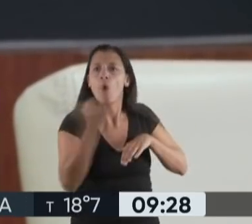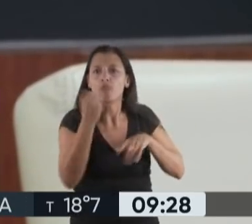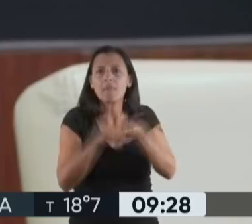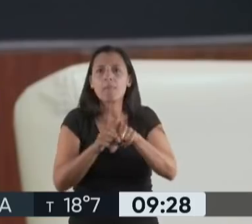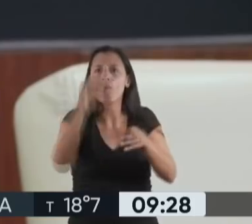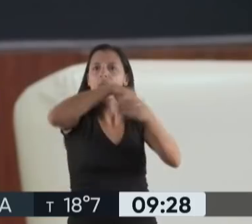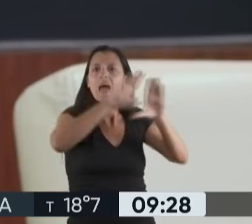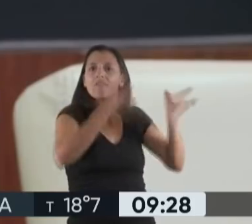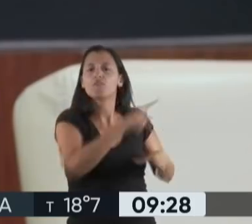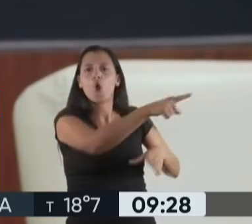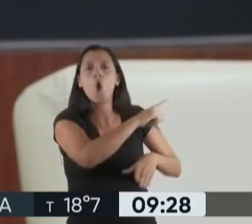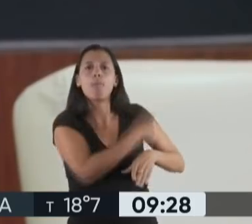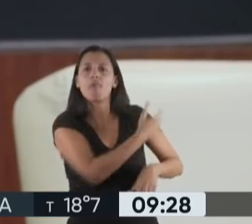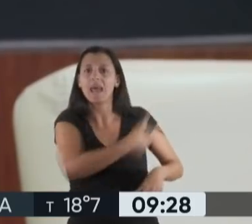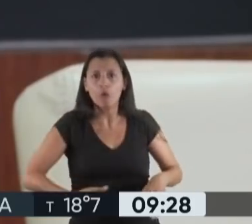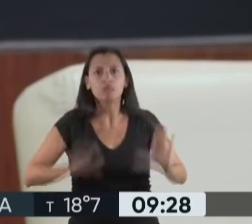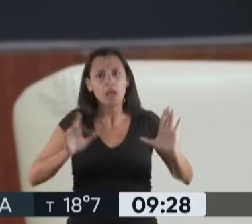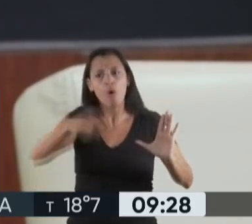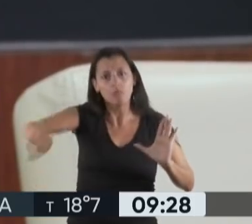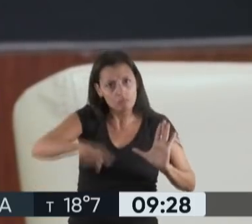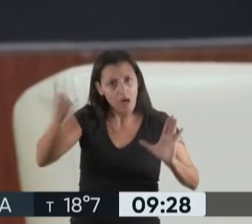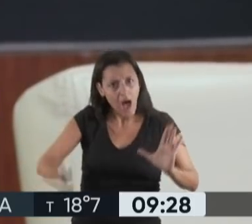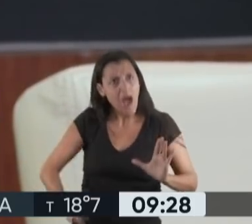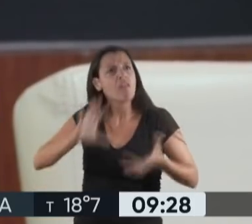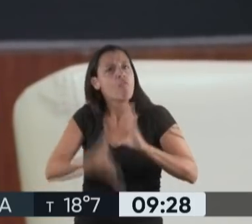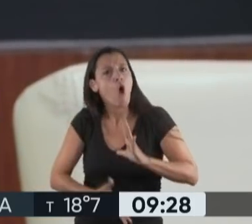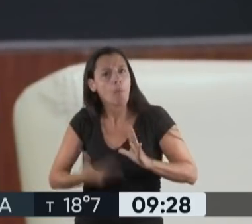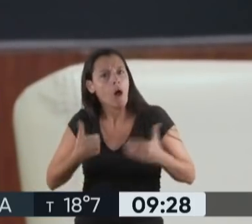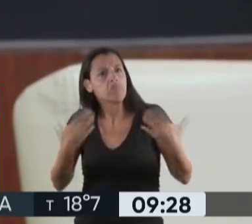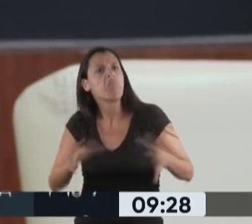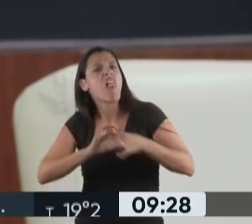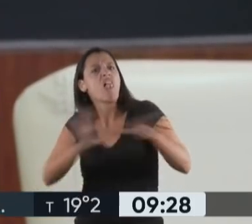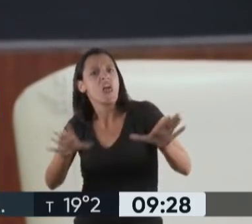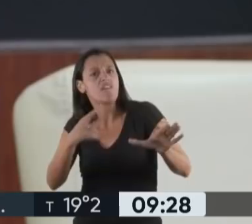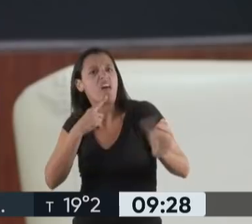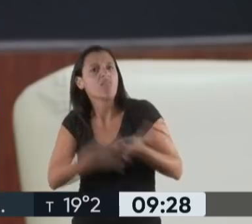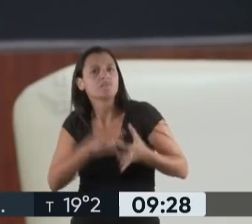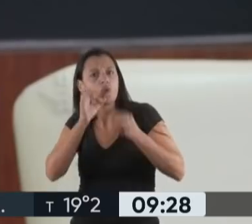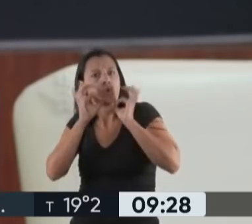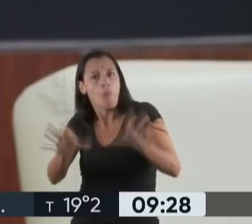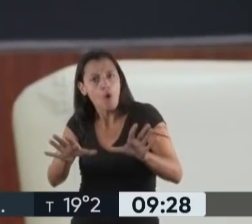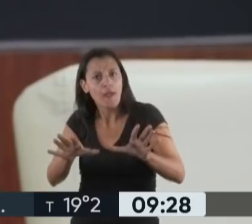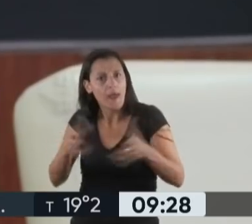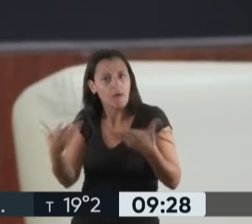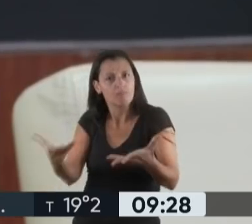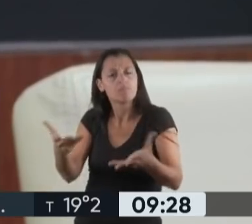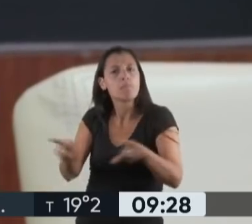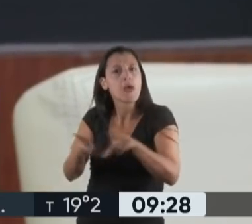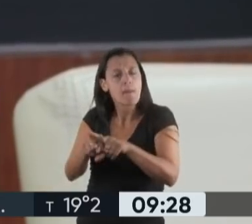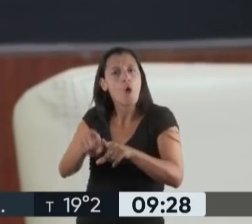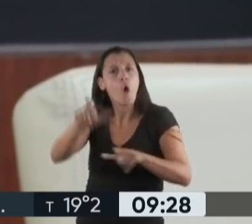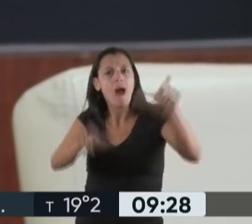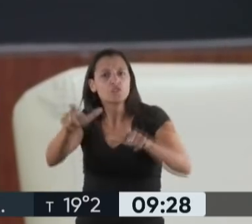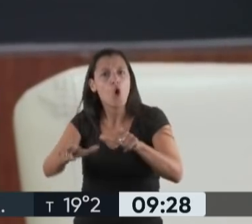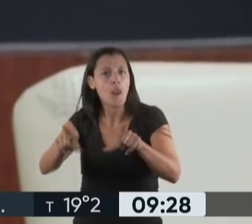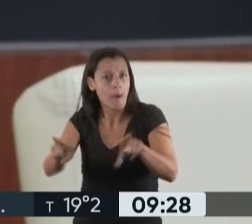Ejecutivo, y si hay libertad de conciencia en ese sentido, si el gobierno va a dejar dejar que los propios legisladores voten en contra de